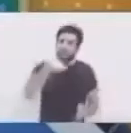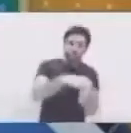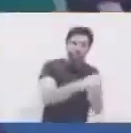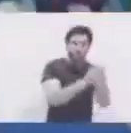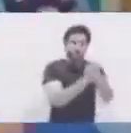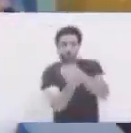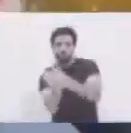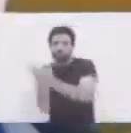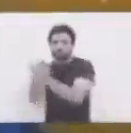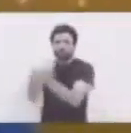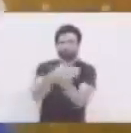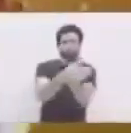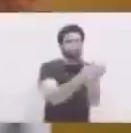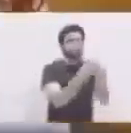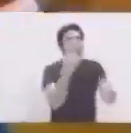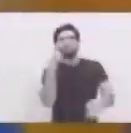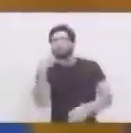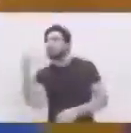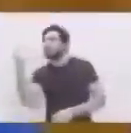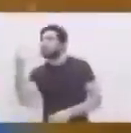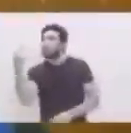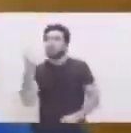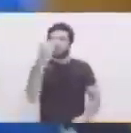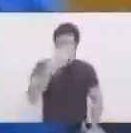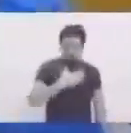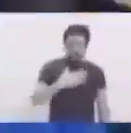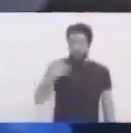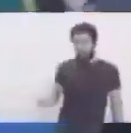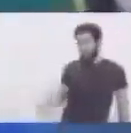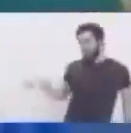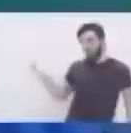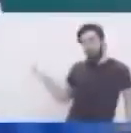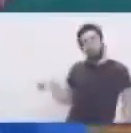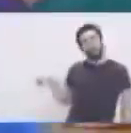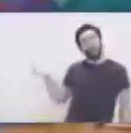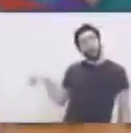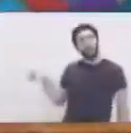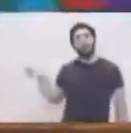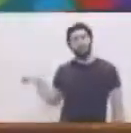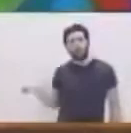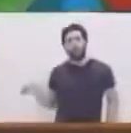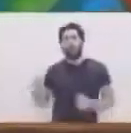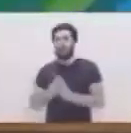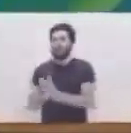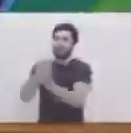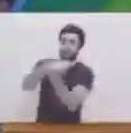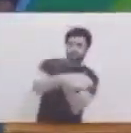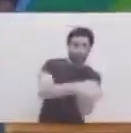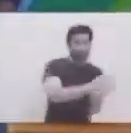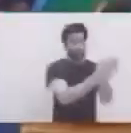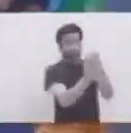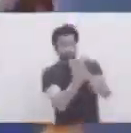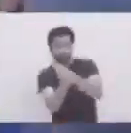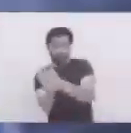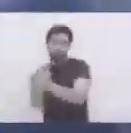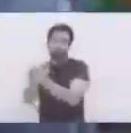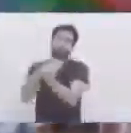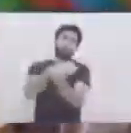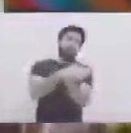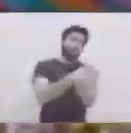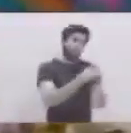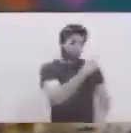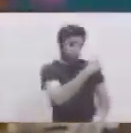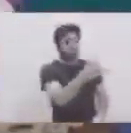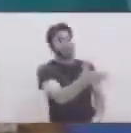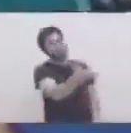Que anda por el bosque buscando una parte de su cola. ¿Quiere ser usted